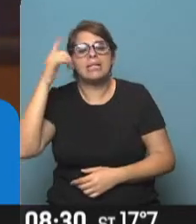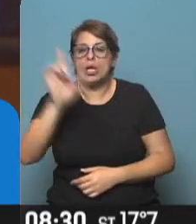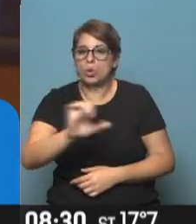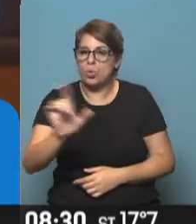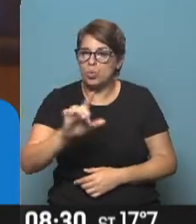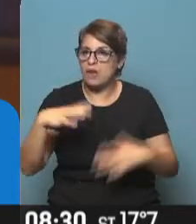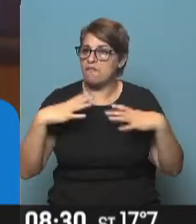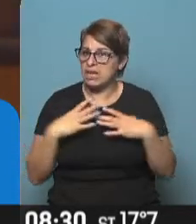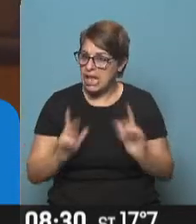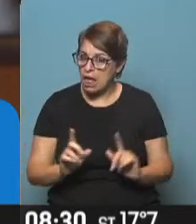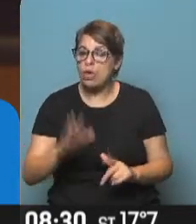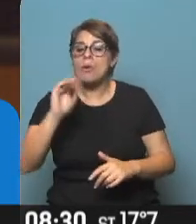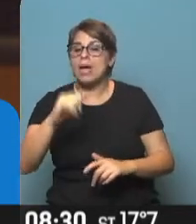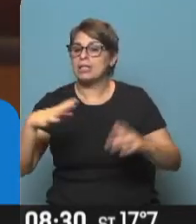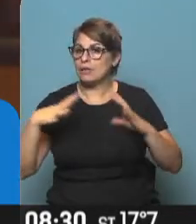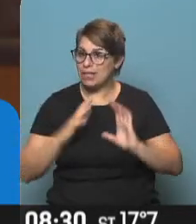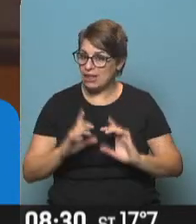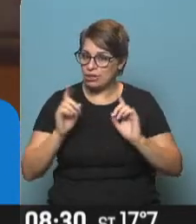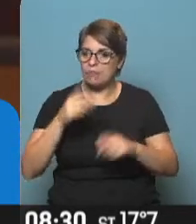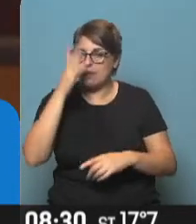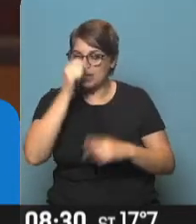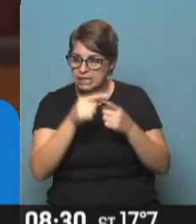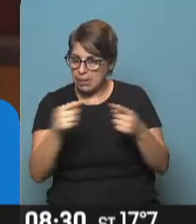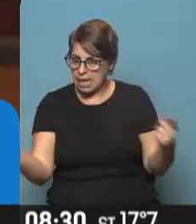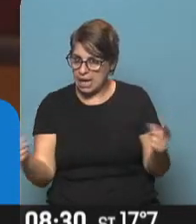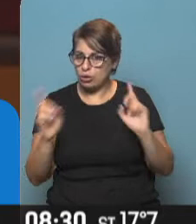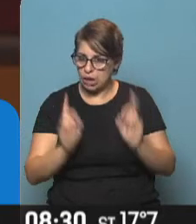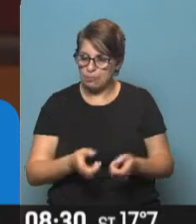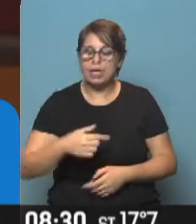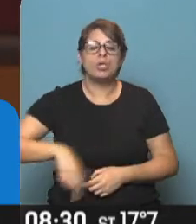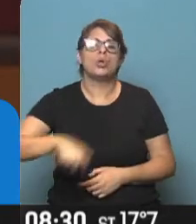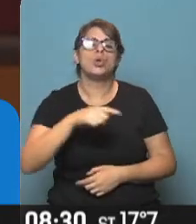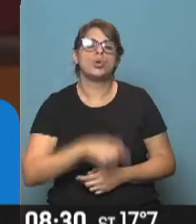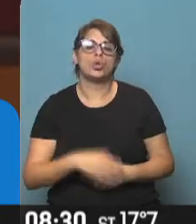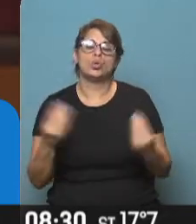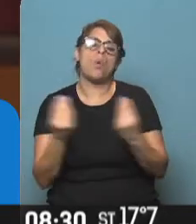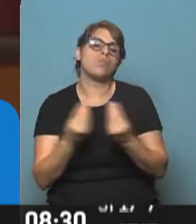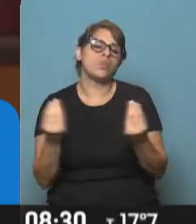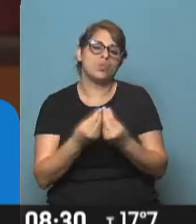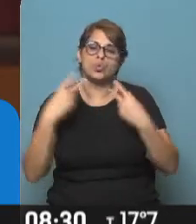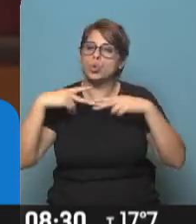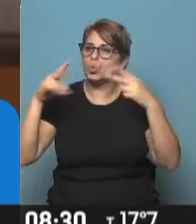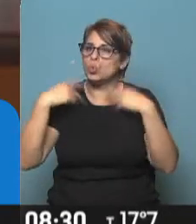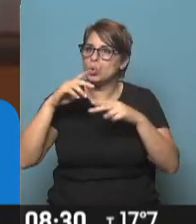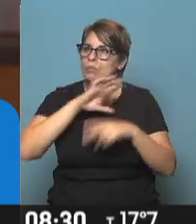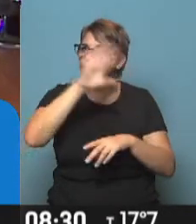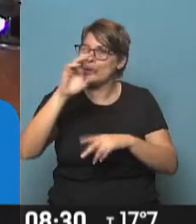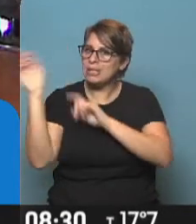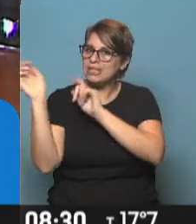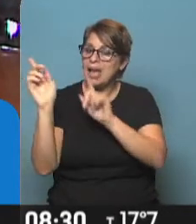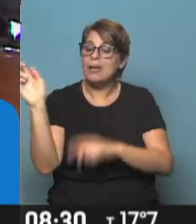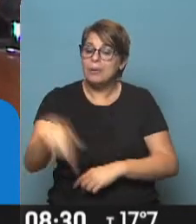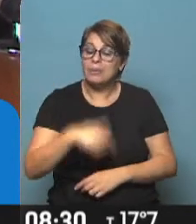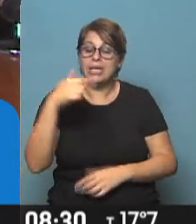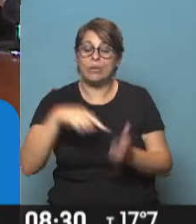no laborable el martes es feriado al acto tiene que haber muy largo claro nosotros tenemos mucho es turismo de interior claro cuando se dan